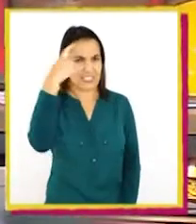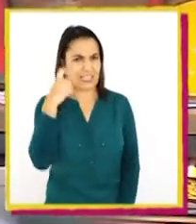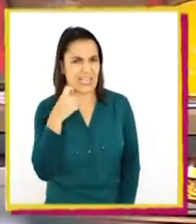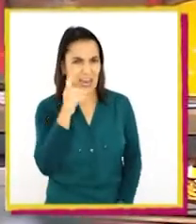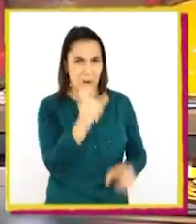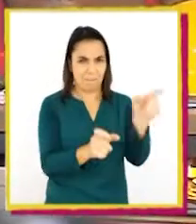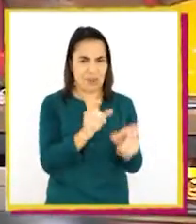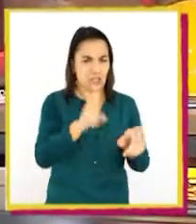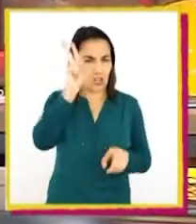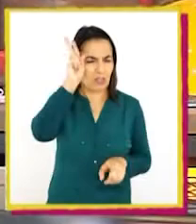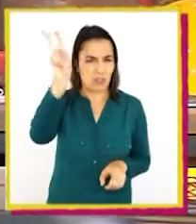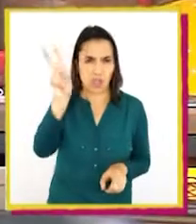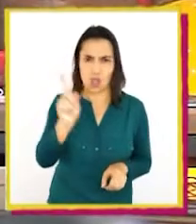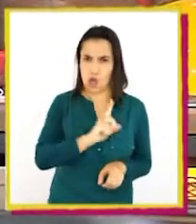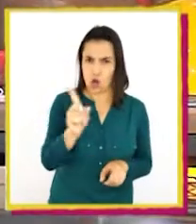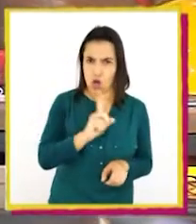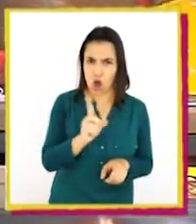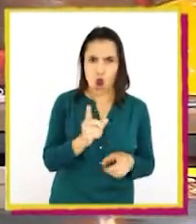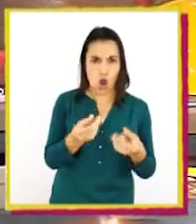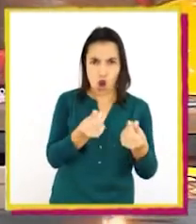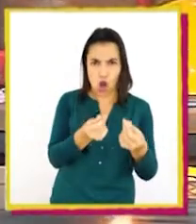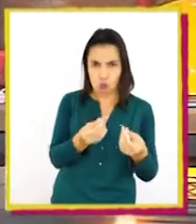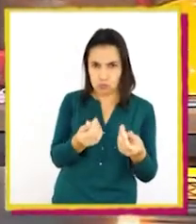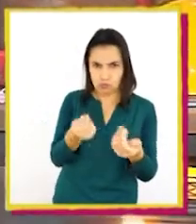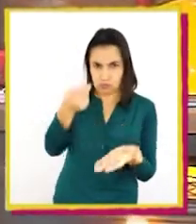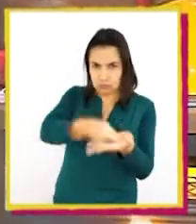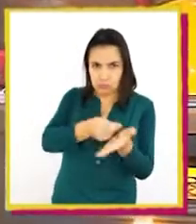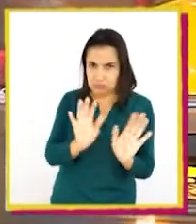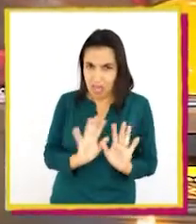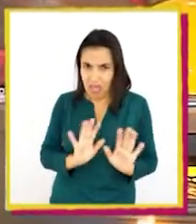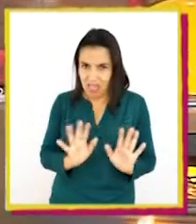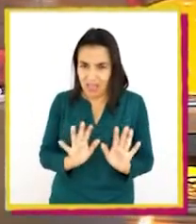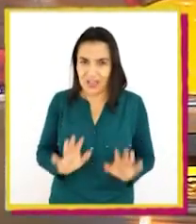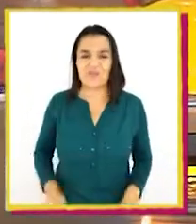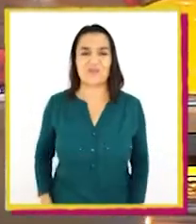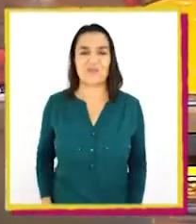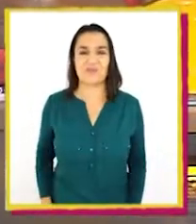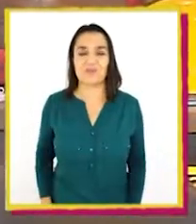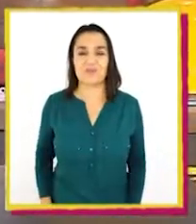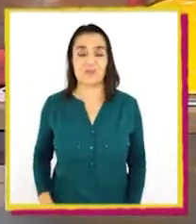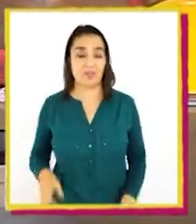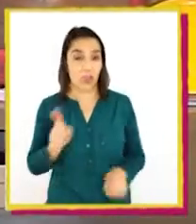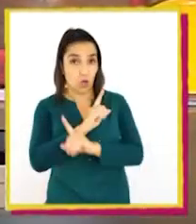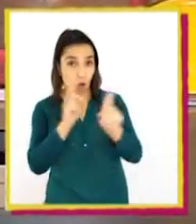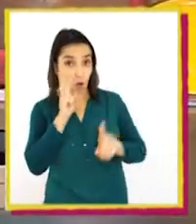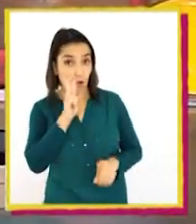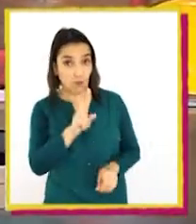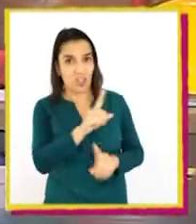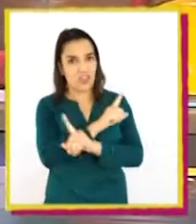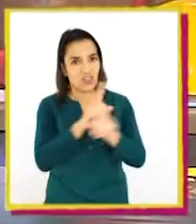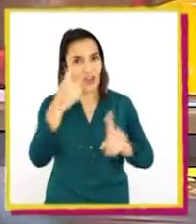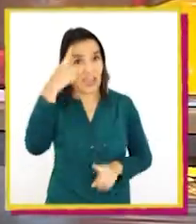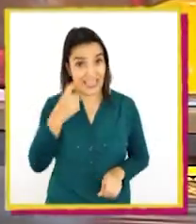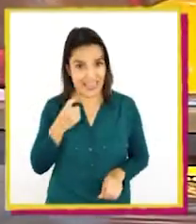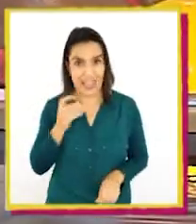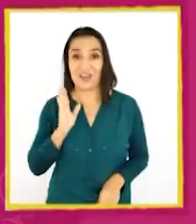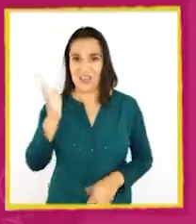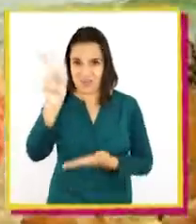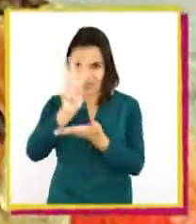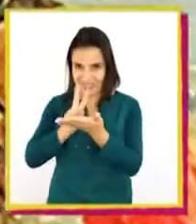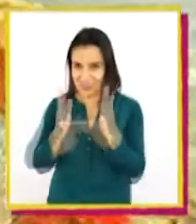los indígenas no intercambiaban sus objetos a cambio de dinero. Porque si no lo ve, no lo cree.